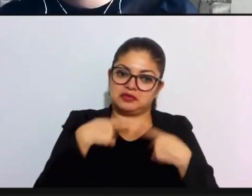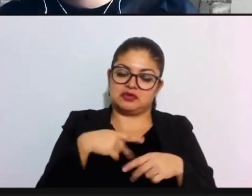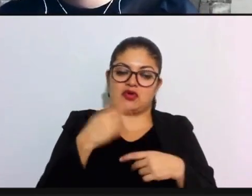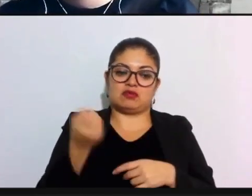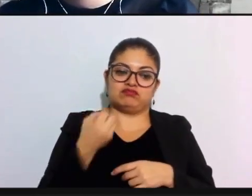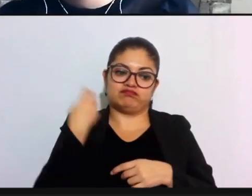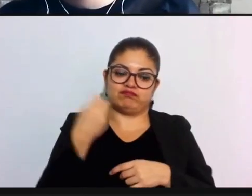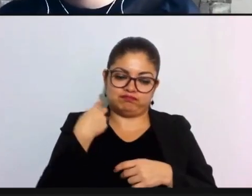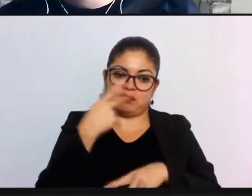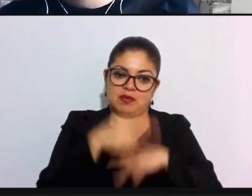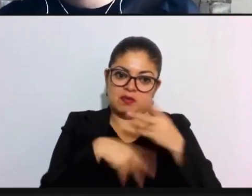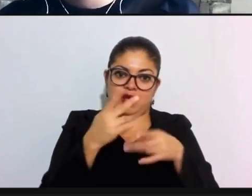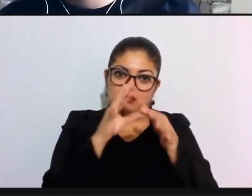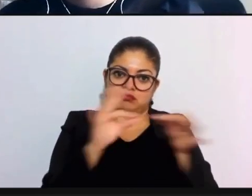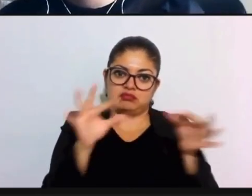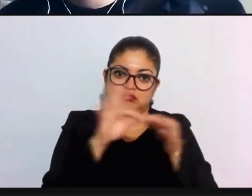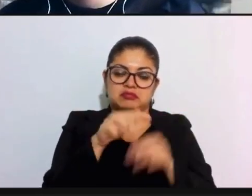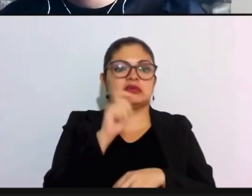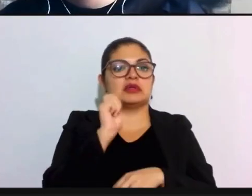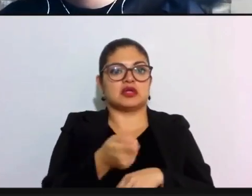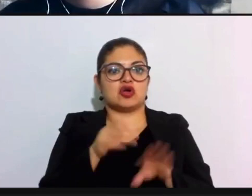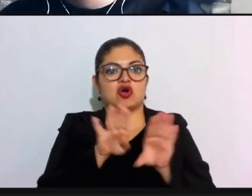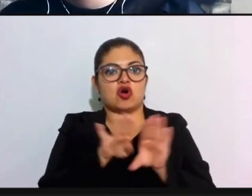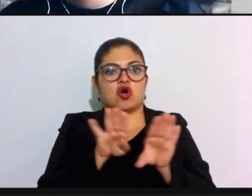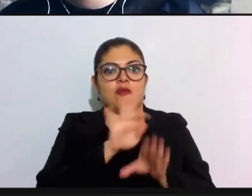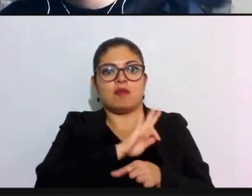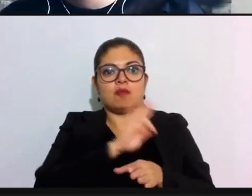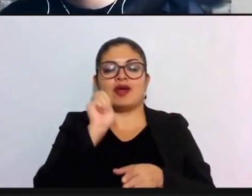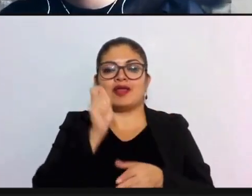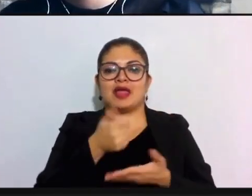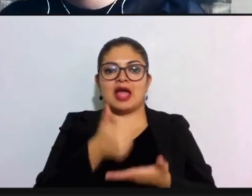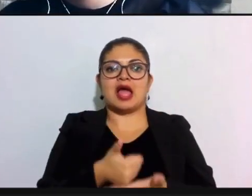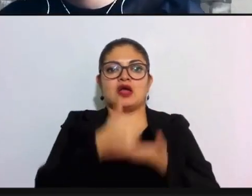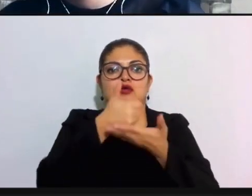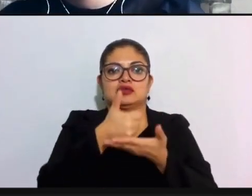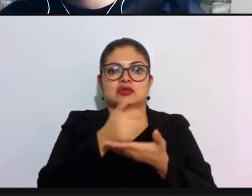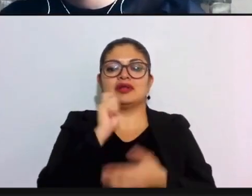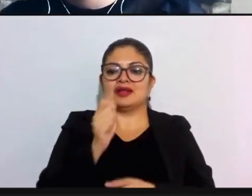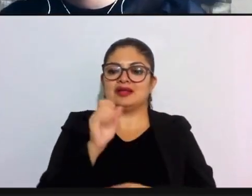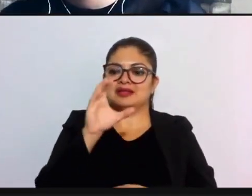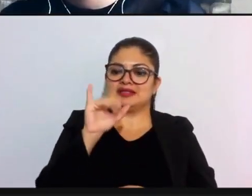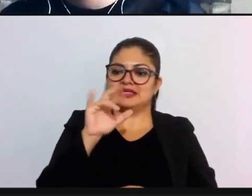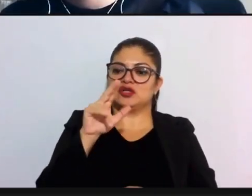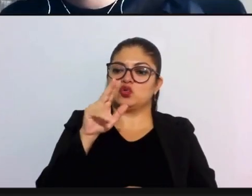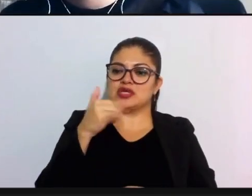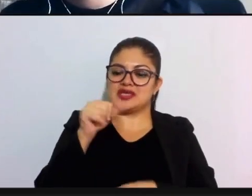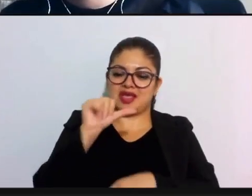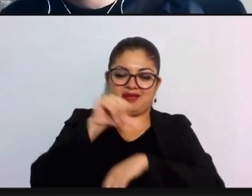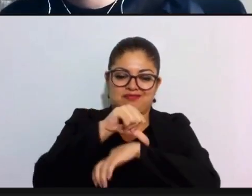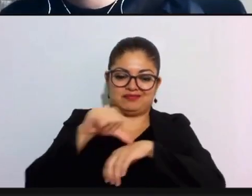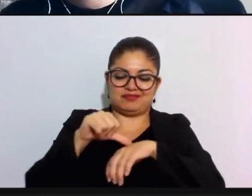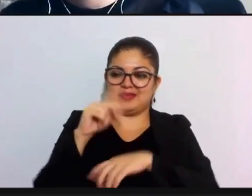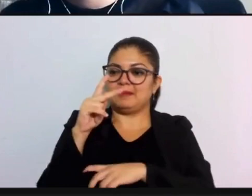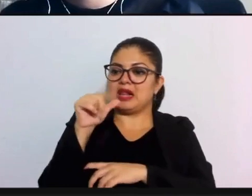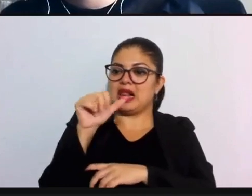de cómo puede auxiliar la cirugía plástica y reconstructiva a el deporte.